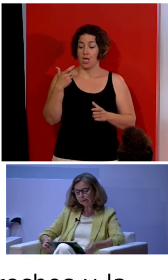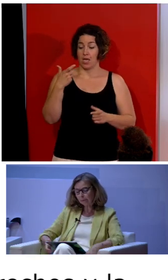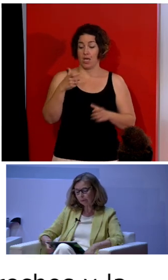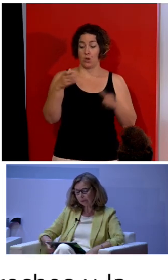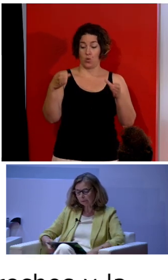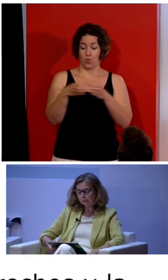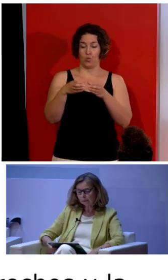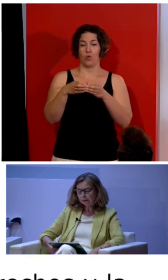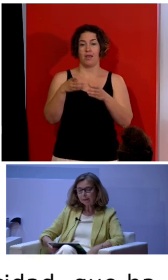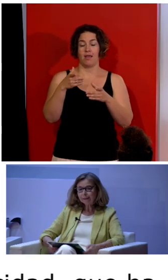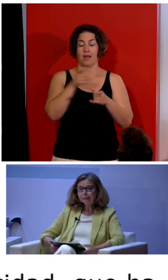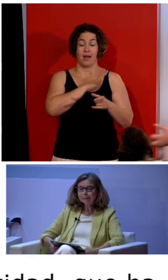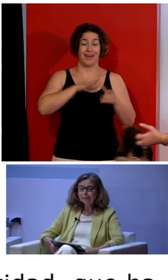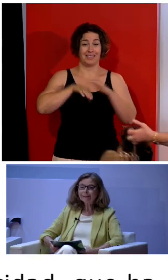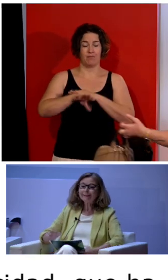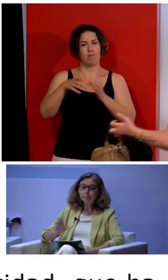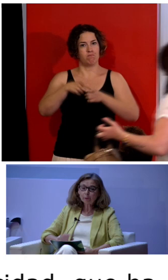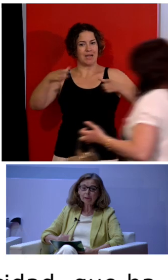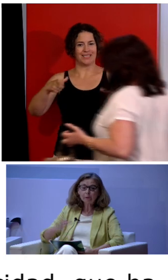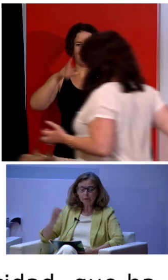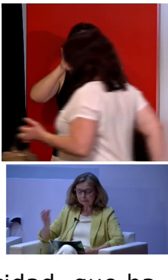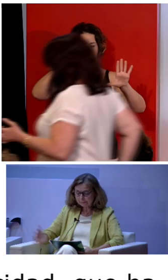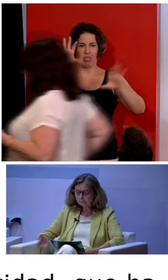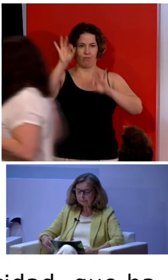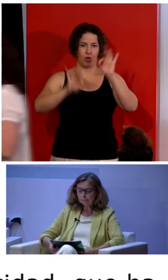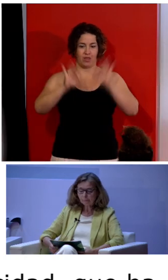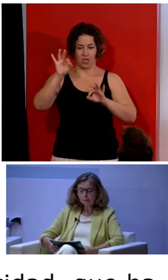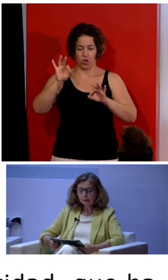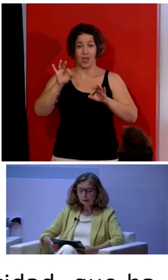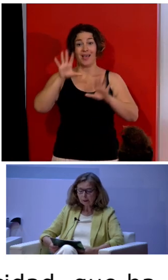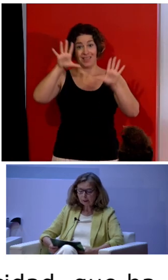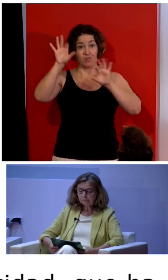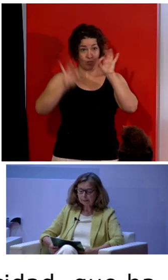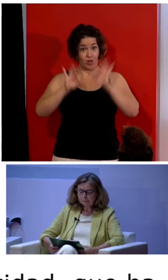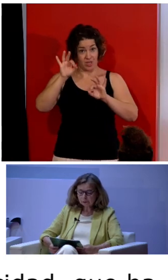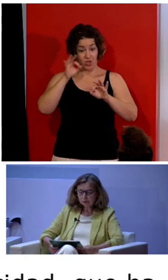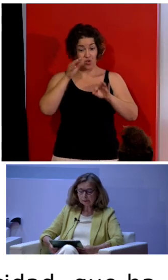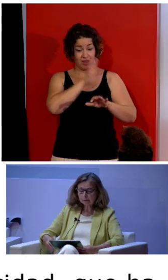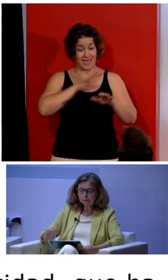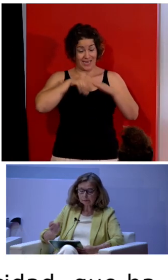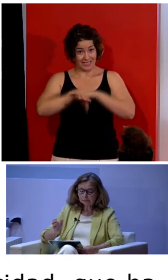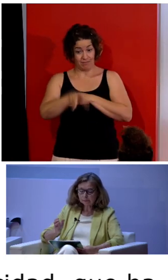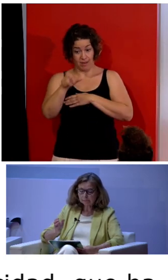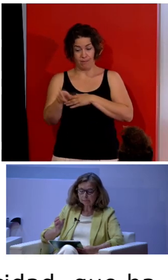al 10%. De este 10% de reserva para personas